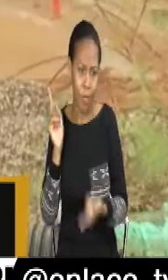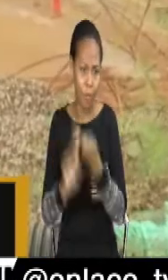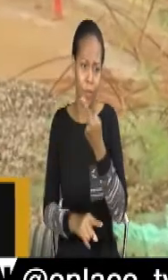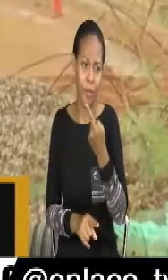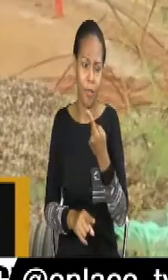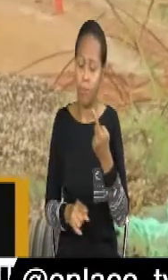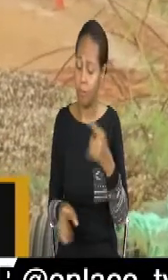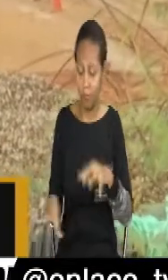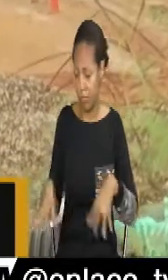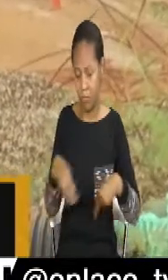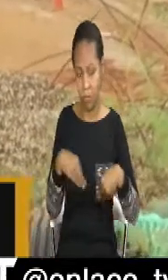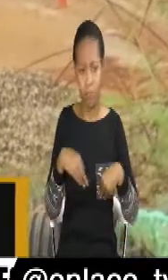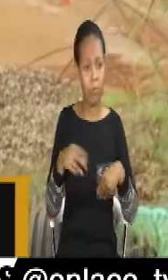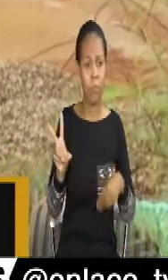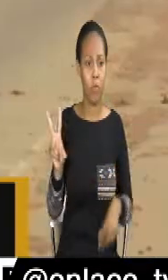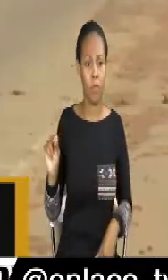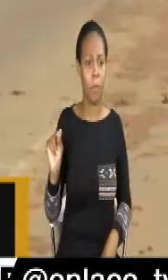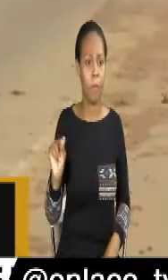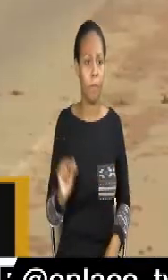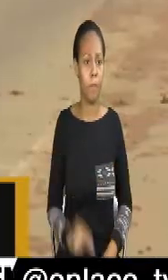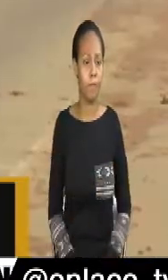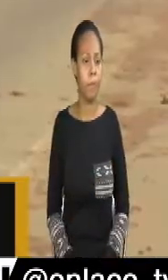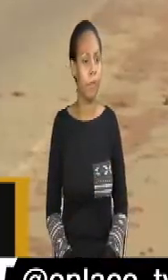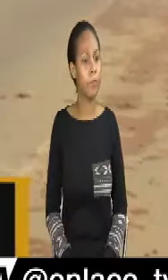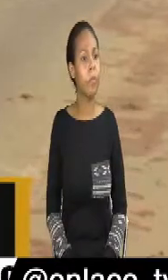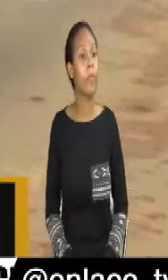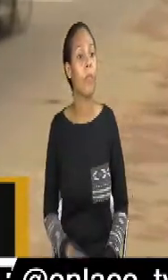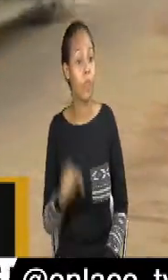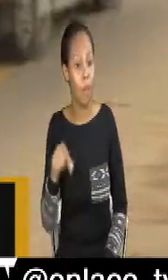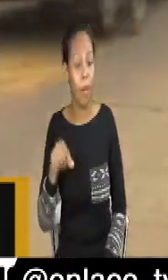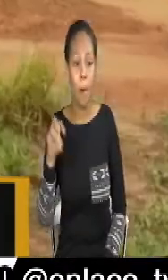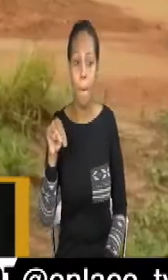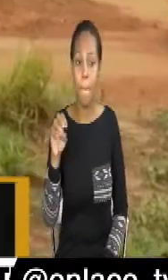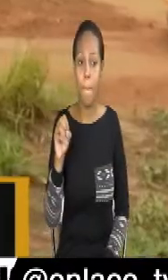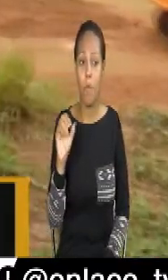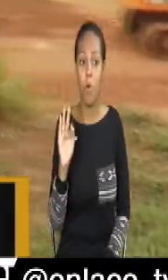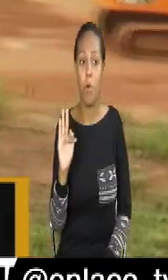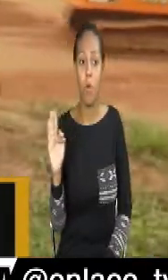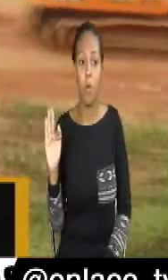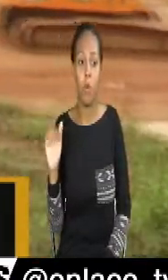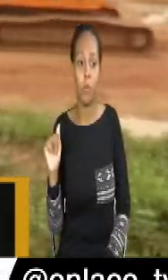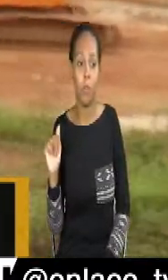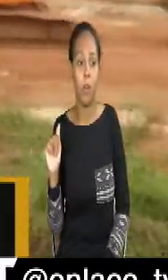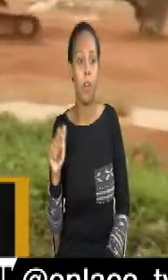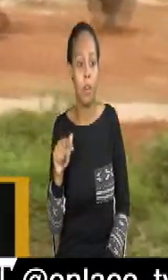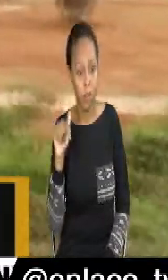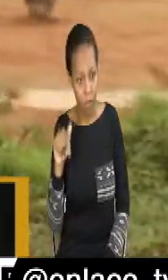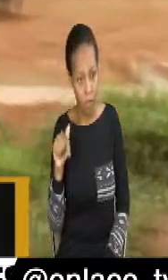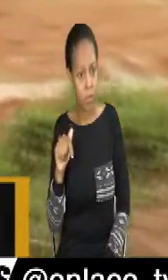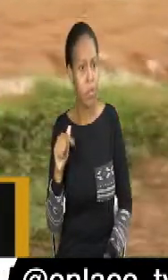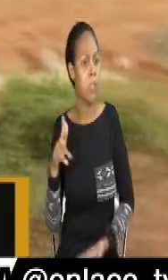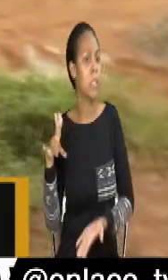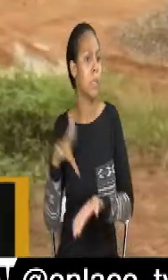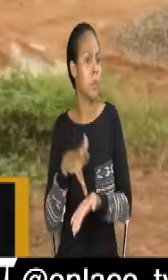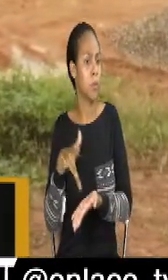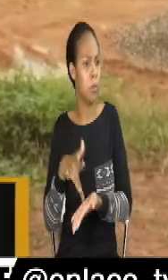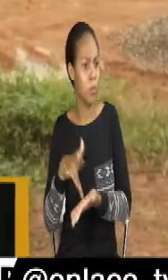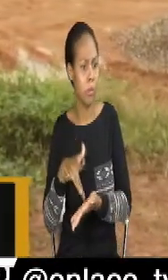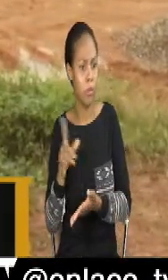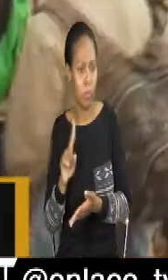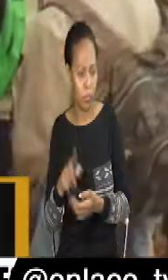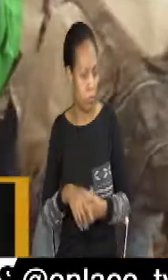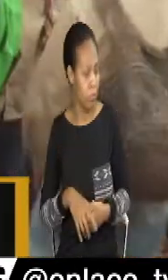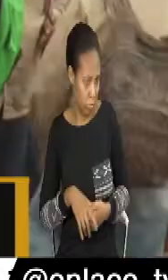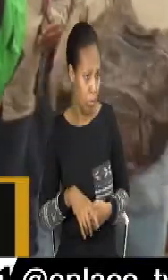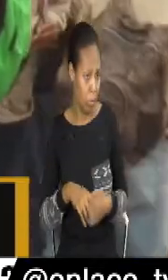aceptar. Indicó el ejecutivo que Mota Engil no tiene deuda con proveedor alguno. Hoy Mota Engil está en cumplimiento cabal de sus